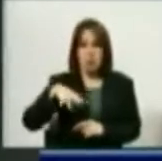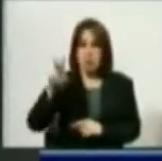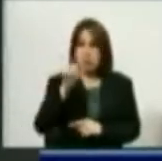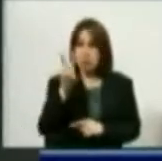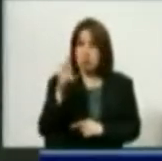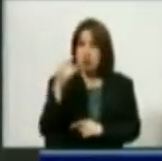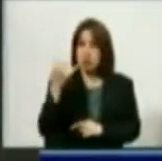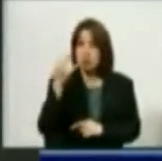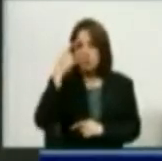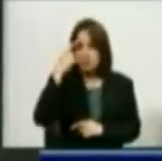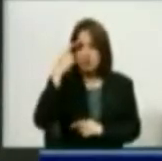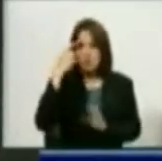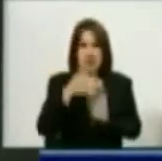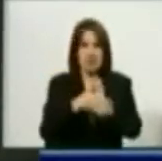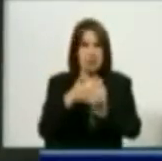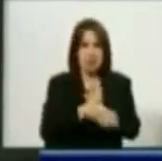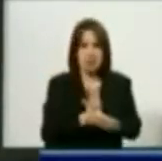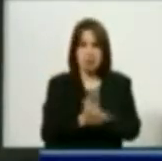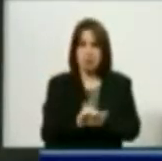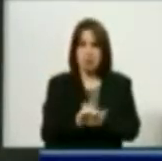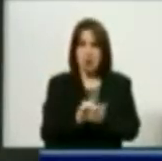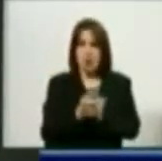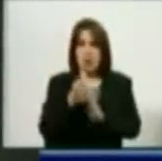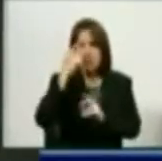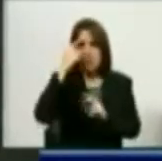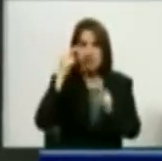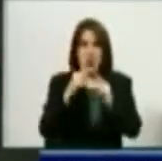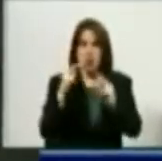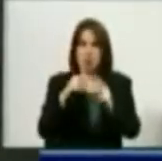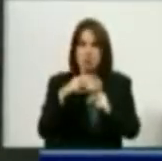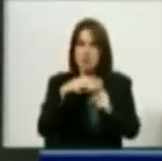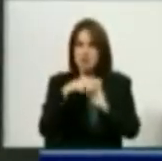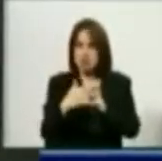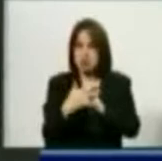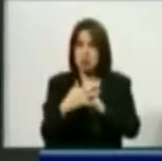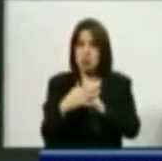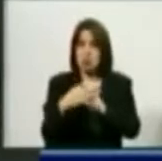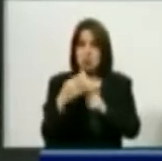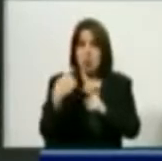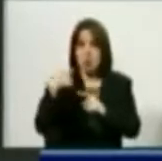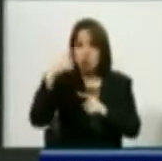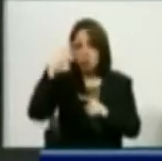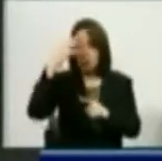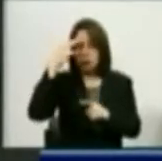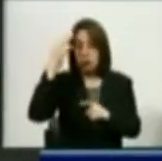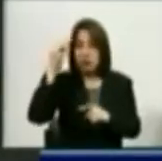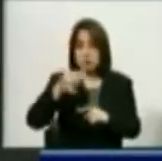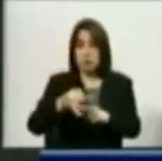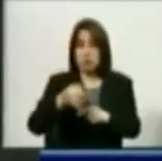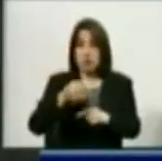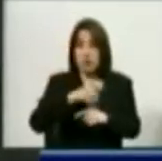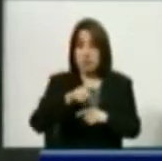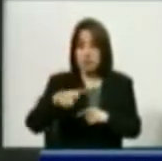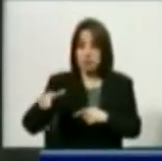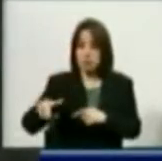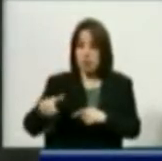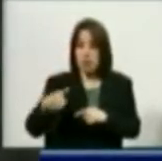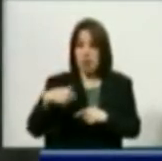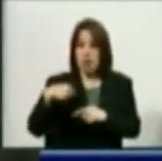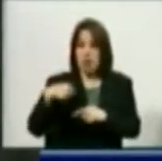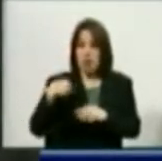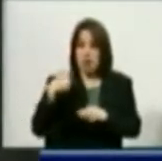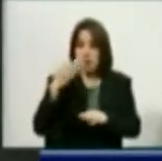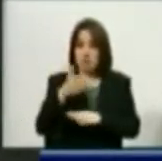creo que ese pueblo esos millones de personas que hoy fueron a votar por nuestro proyecto fueron de manera ciega